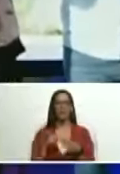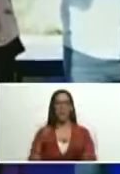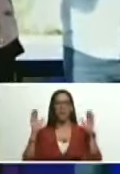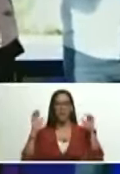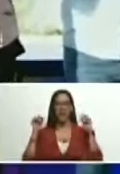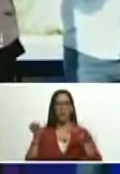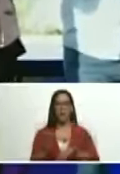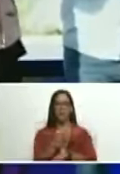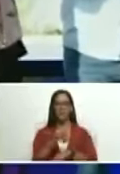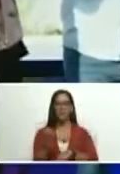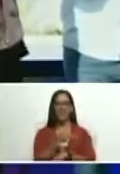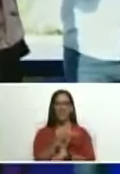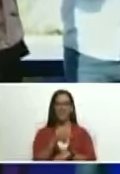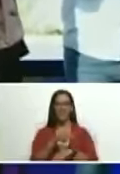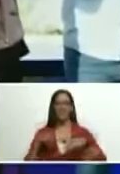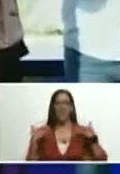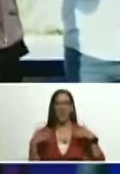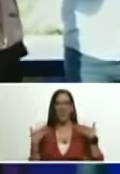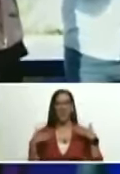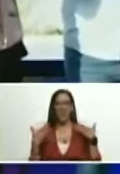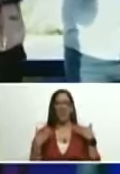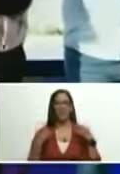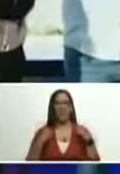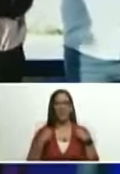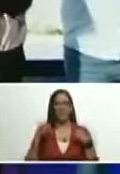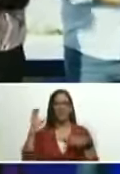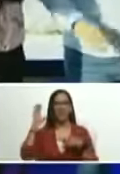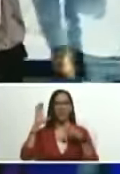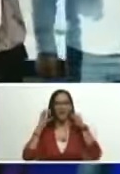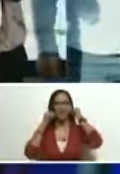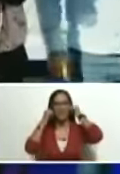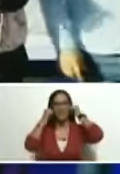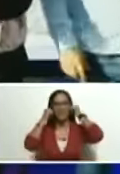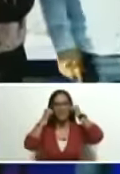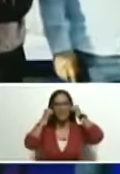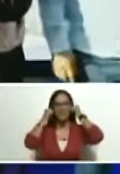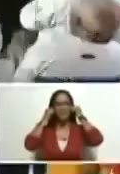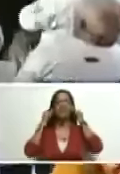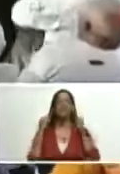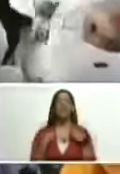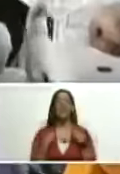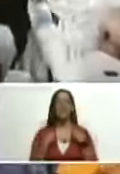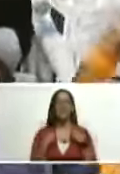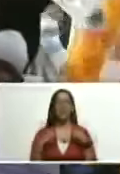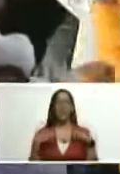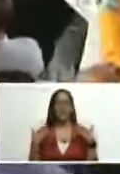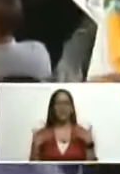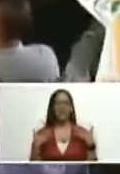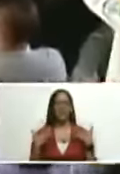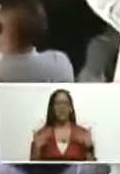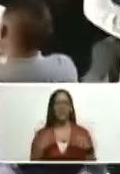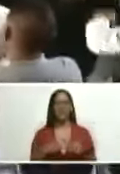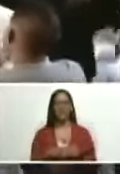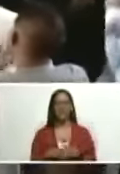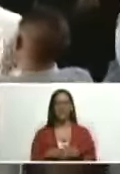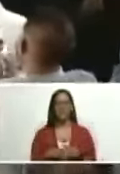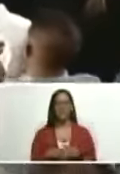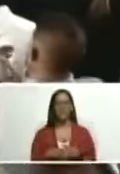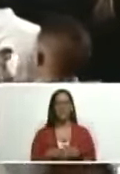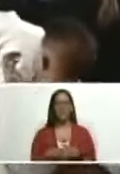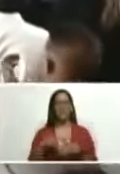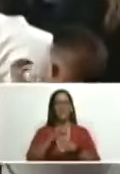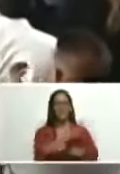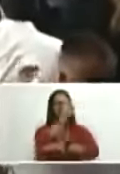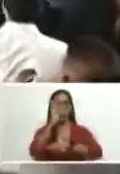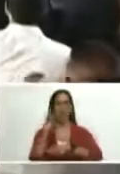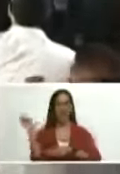con música, con alegría. ¡Que viva la patria! ¡Viva! ¡Que viva la alegría! ¡Viva! ¡El sol